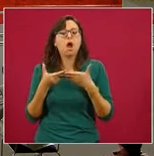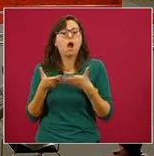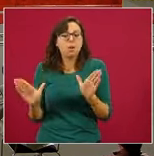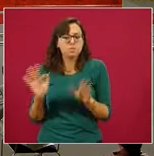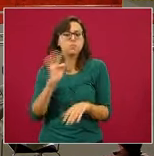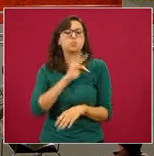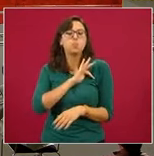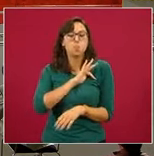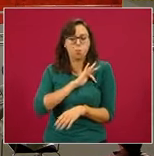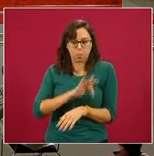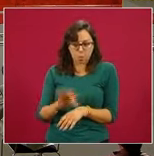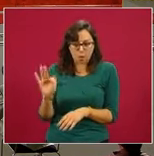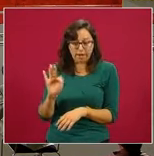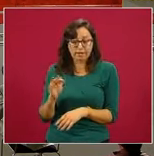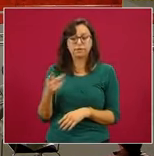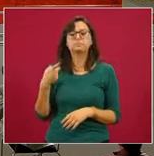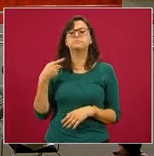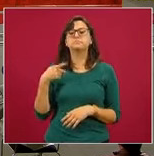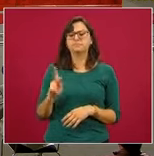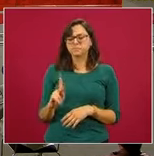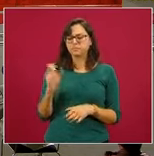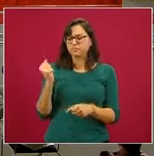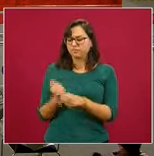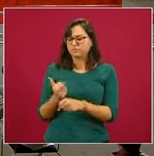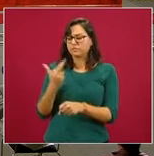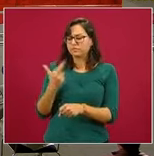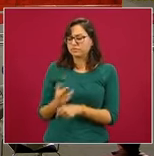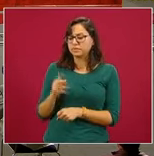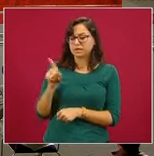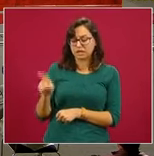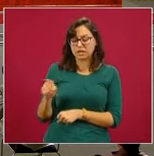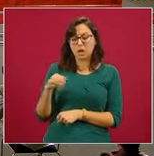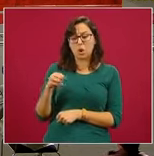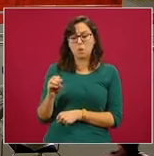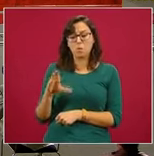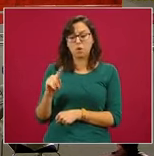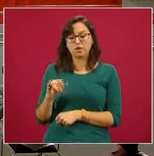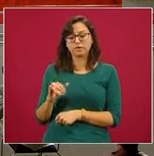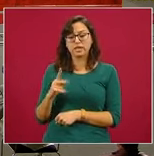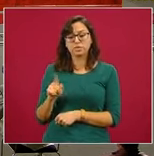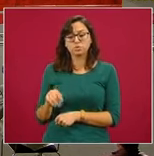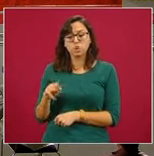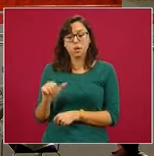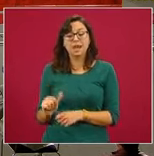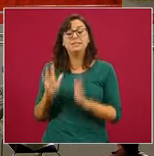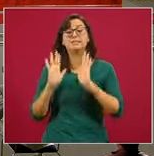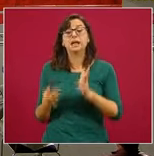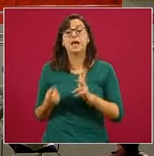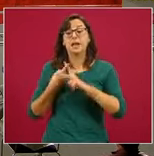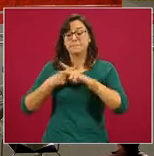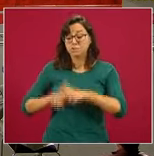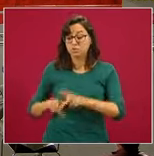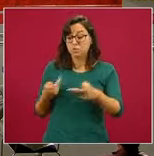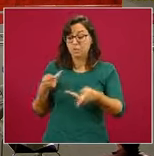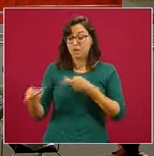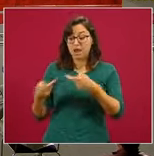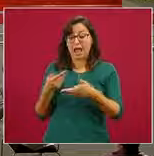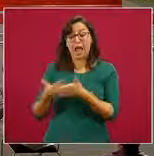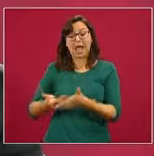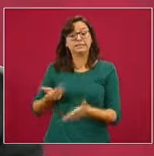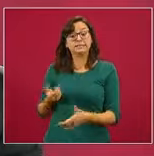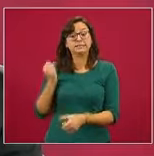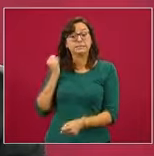secretario Moctezuma ya ha emprendido una serie de actividades de preparativos para que en su momento, antes de empezar